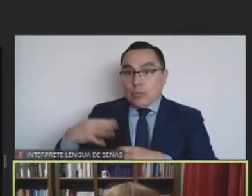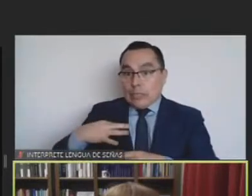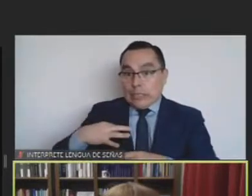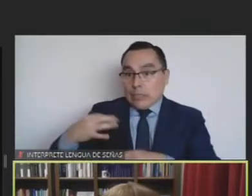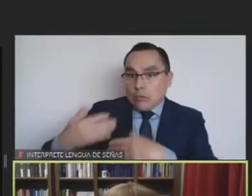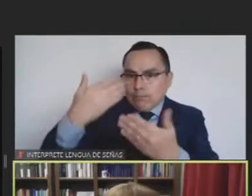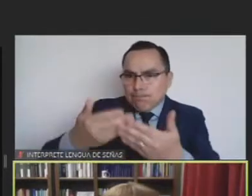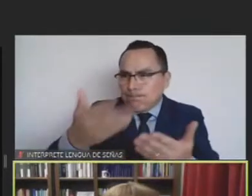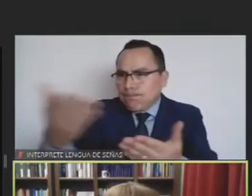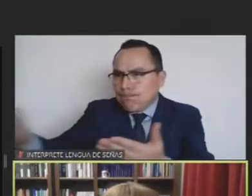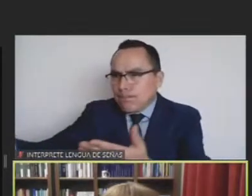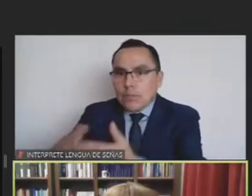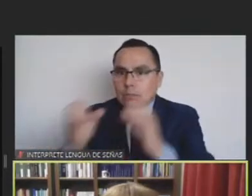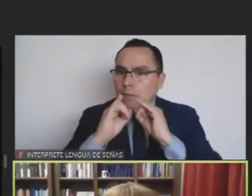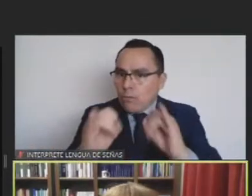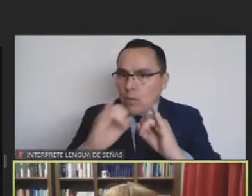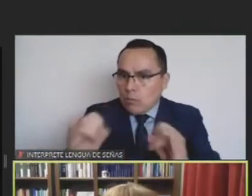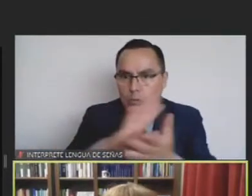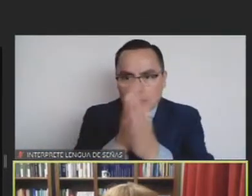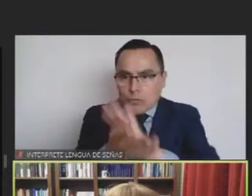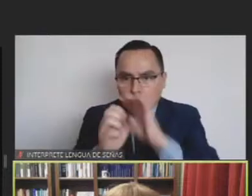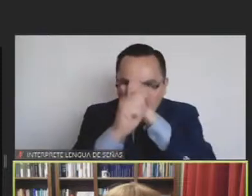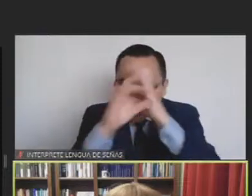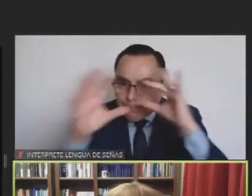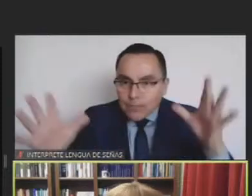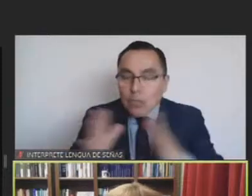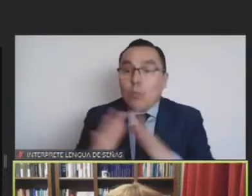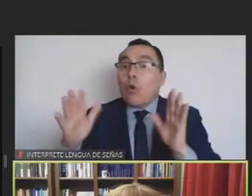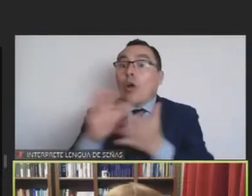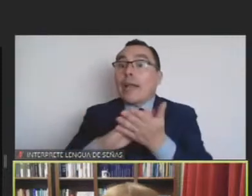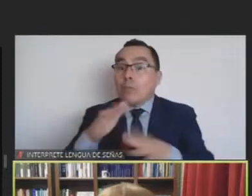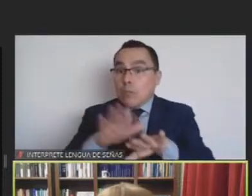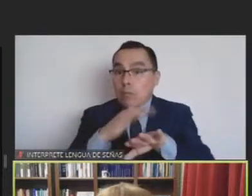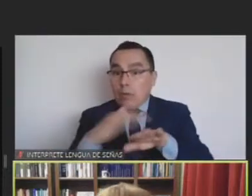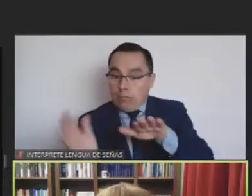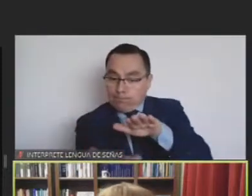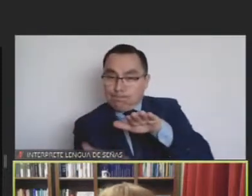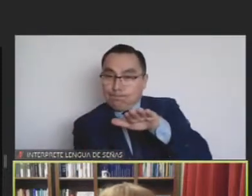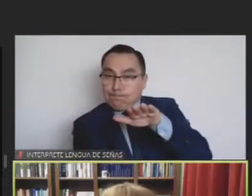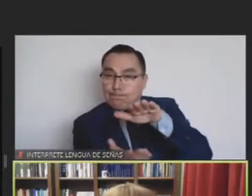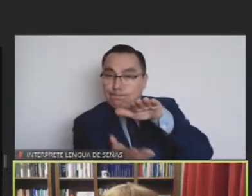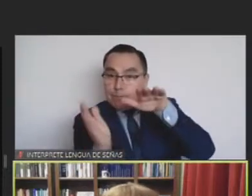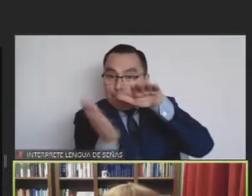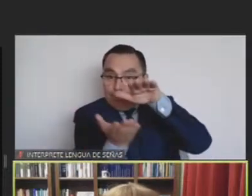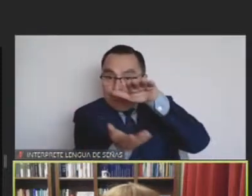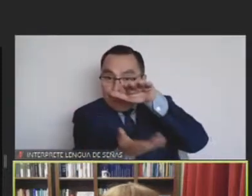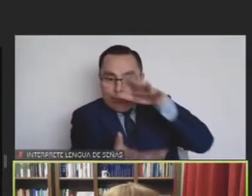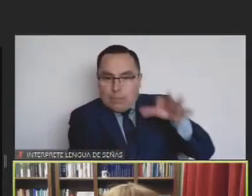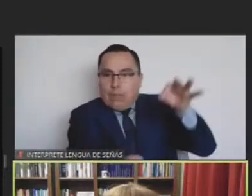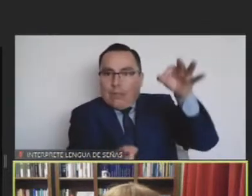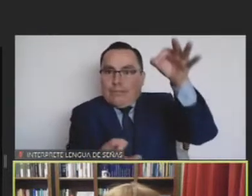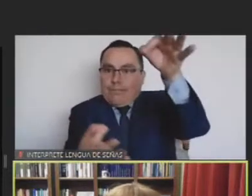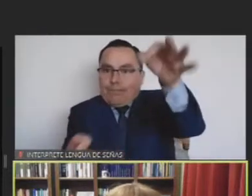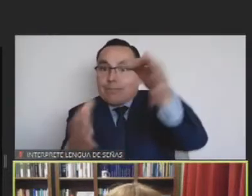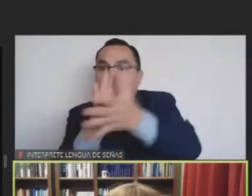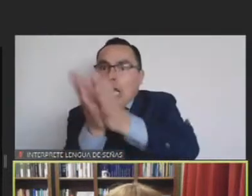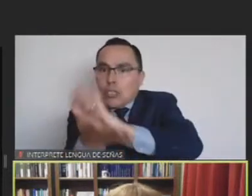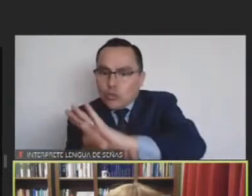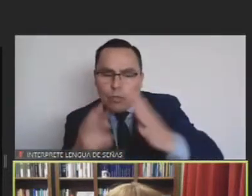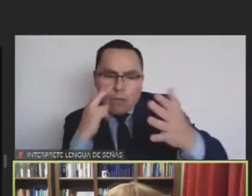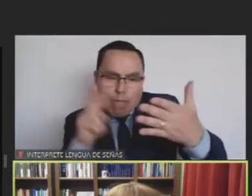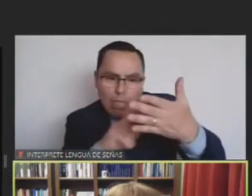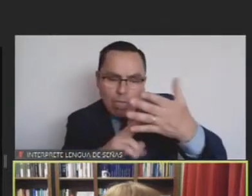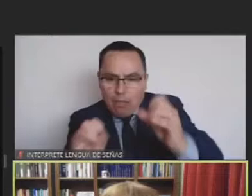incluyendo aquella vinculada con los expedientes judiciales, de modo que opere el principio de máxima divulgación, presumiendo que toda la información